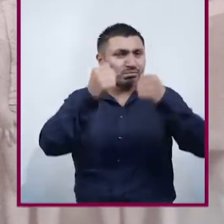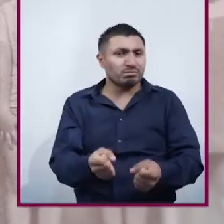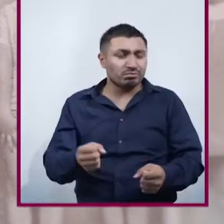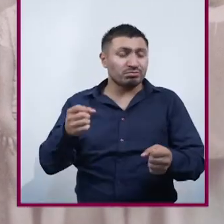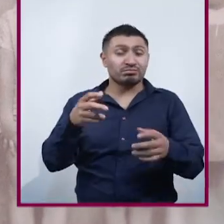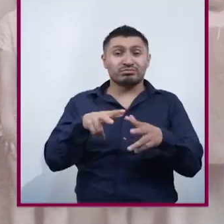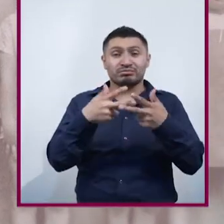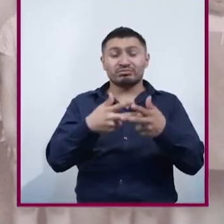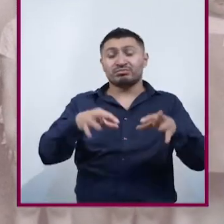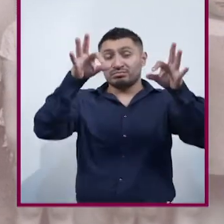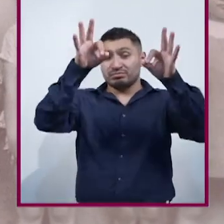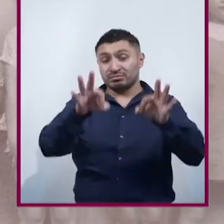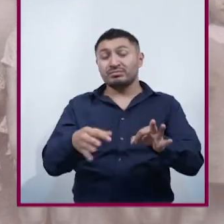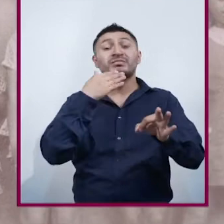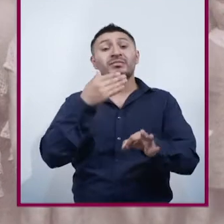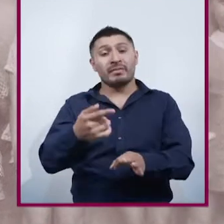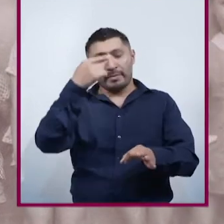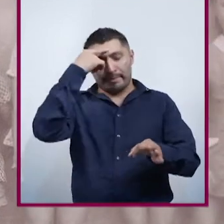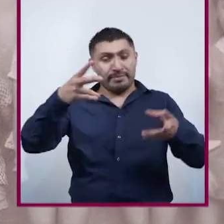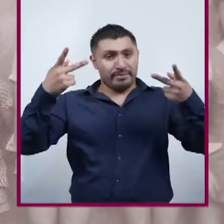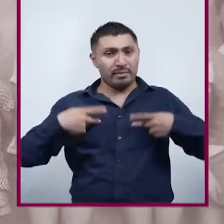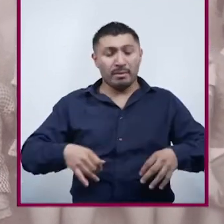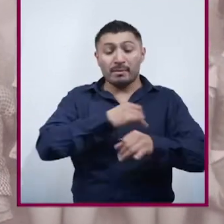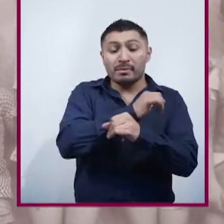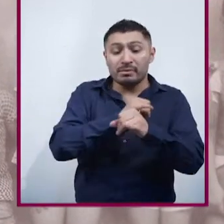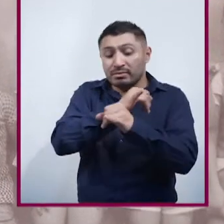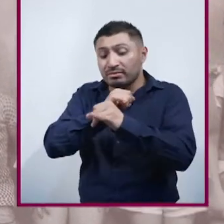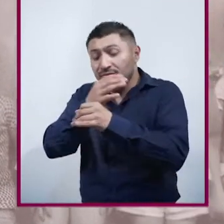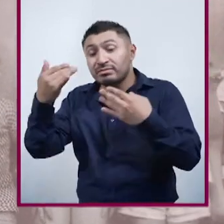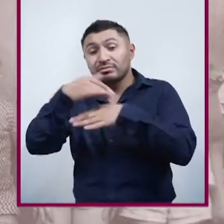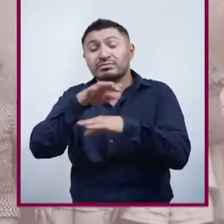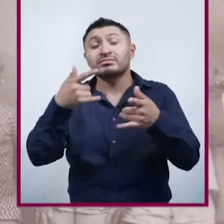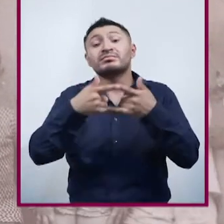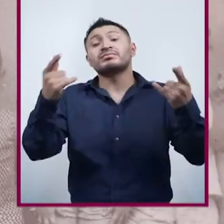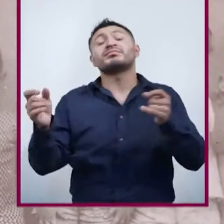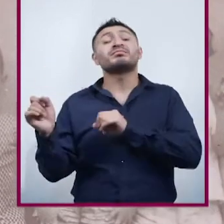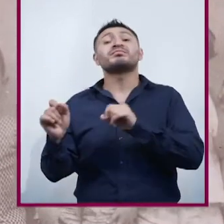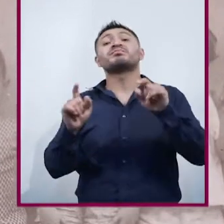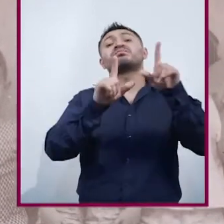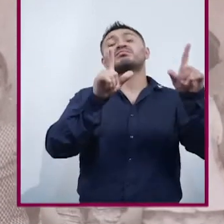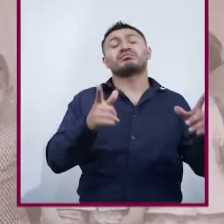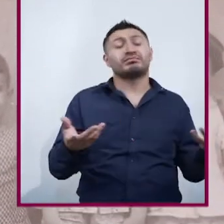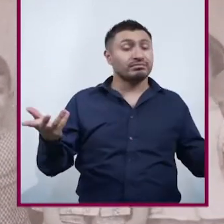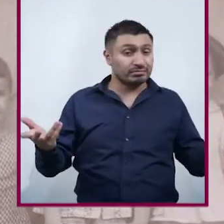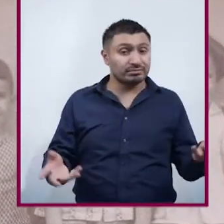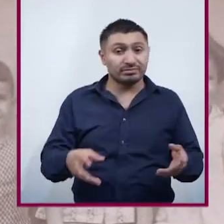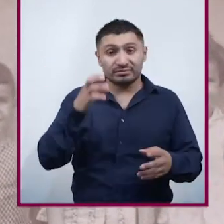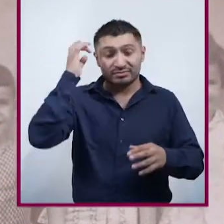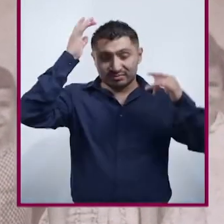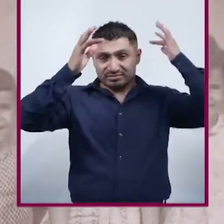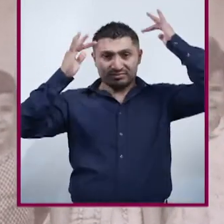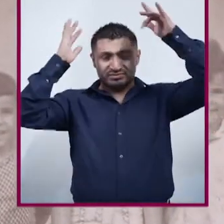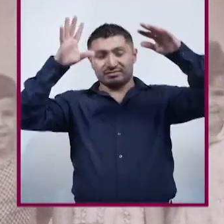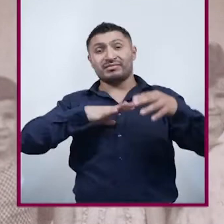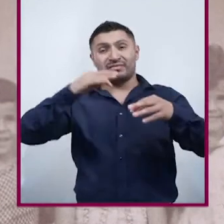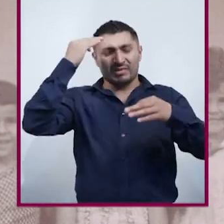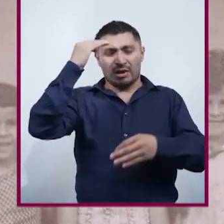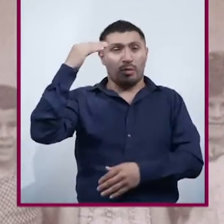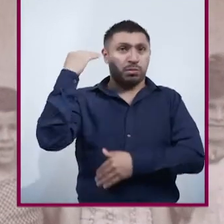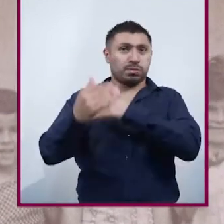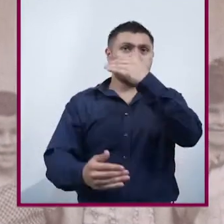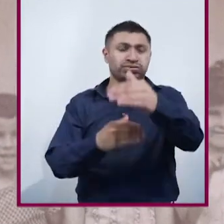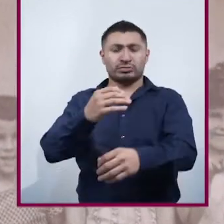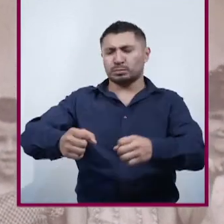para asegurarse que sea una herramienta eficaz para quienes investigan sobre la historia y la divulgan. Dichas reflexiones llevan